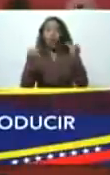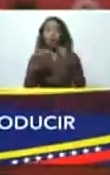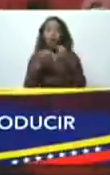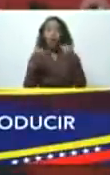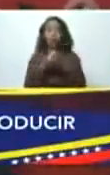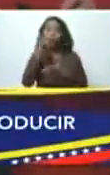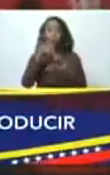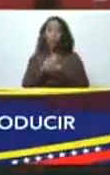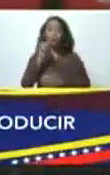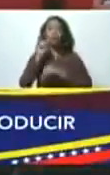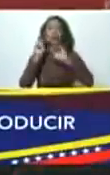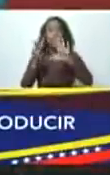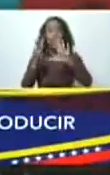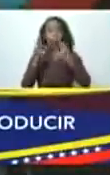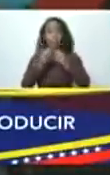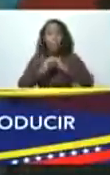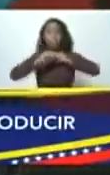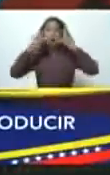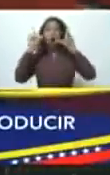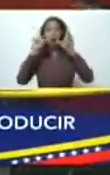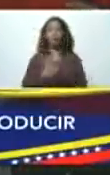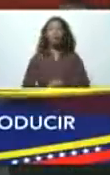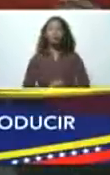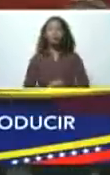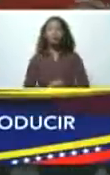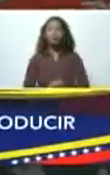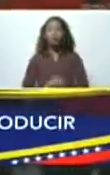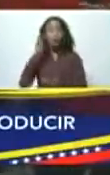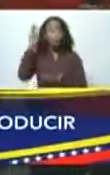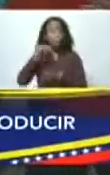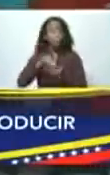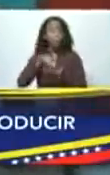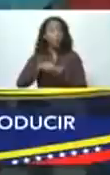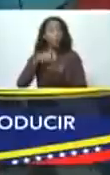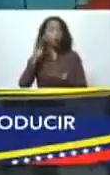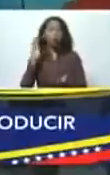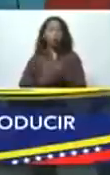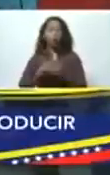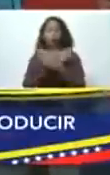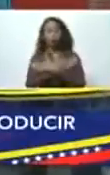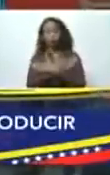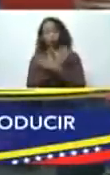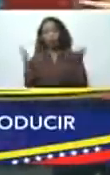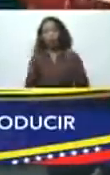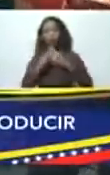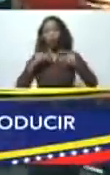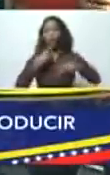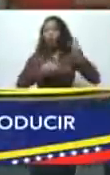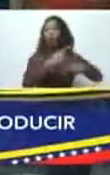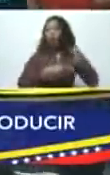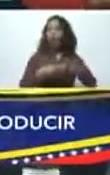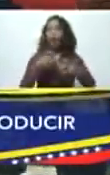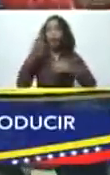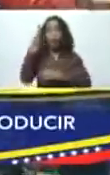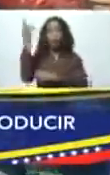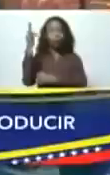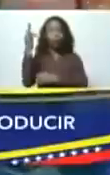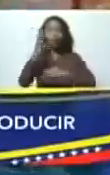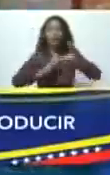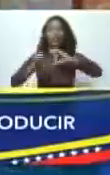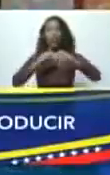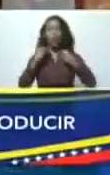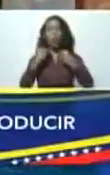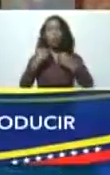2007, del despertar. En el caso de Miranda, presidente, le hemos puesto a la orden de todos los productores el Consejo Científico para